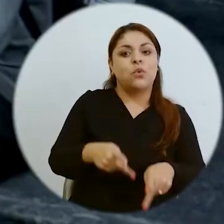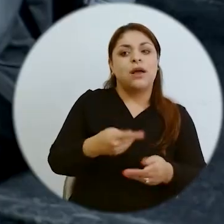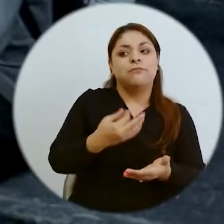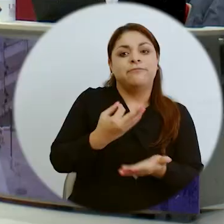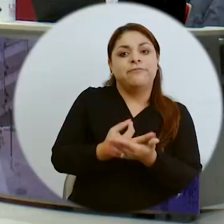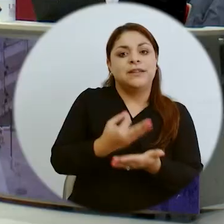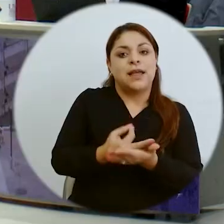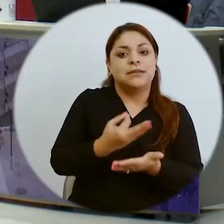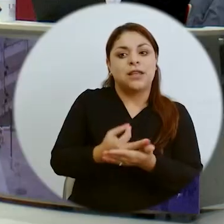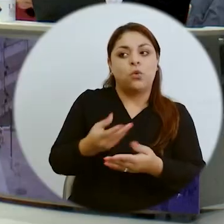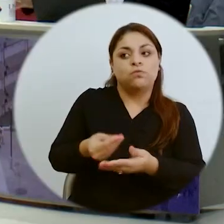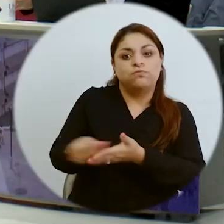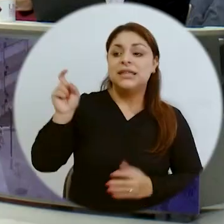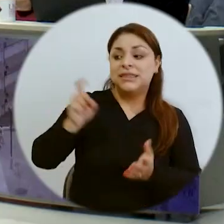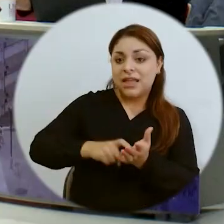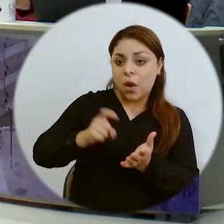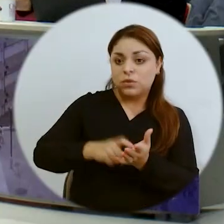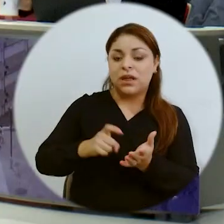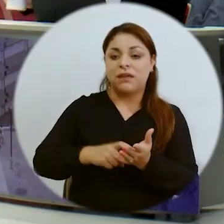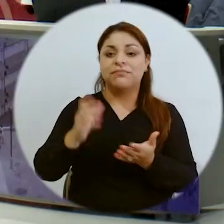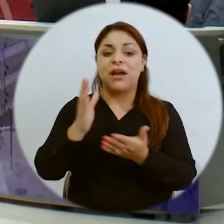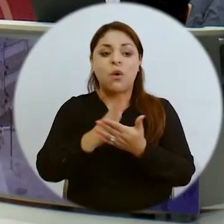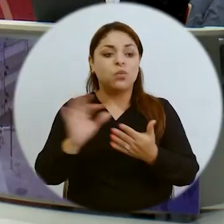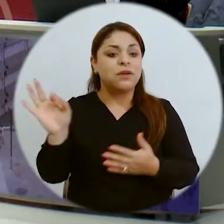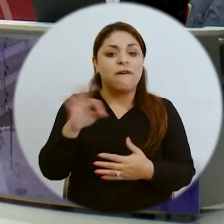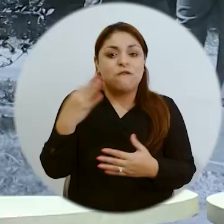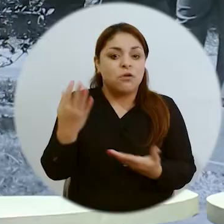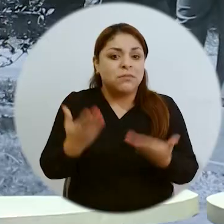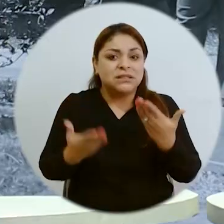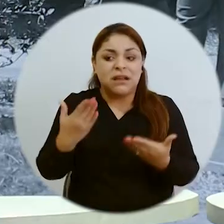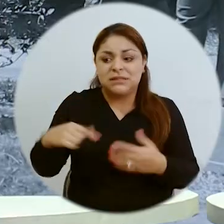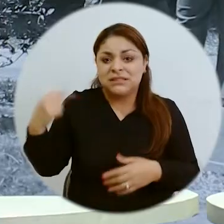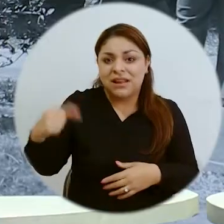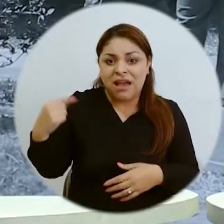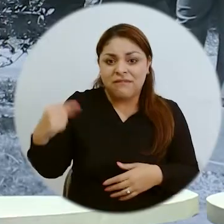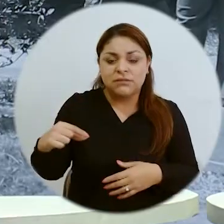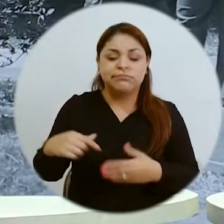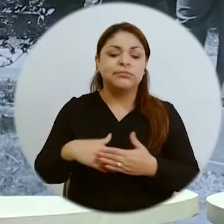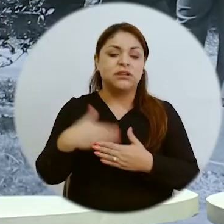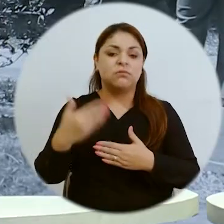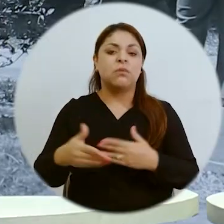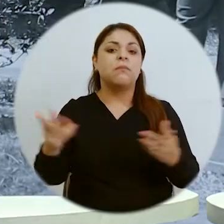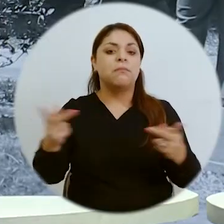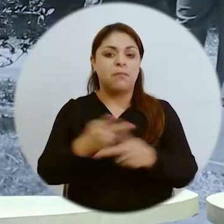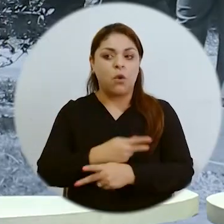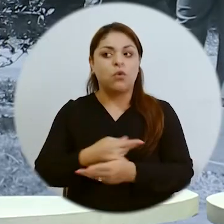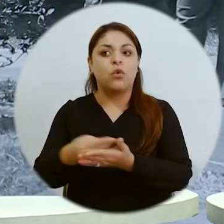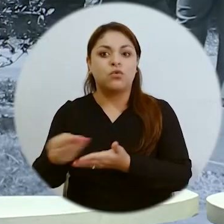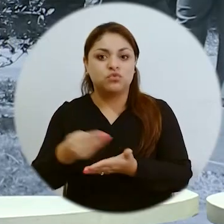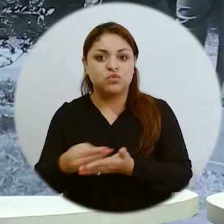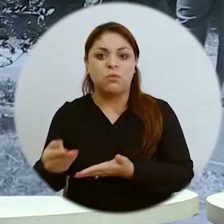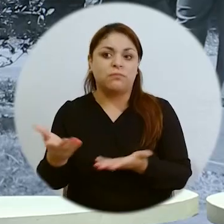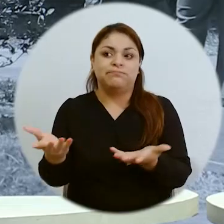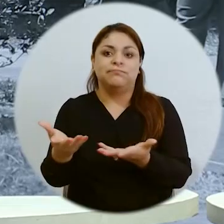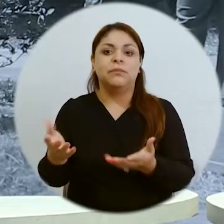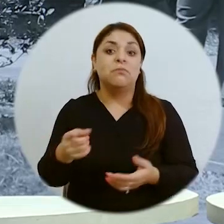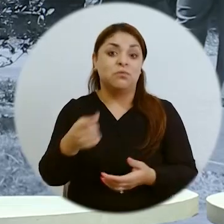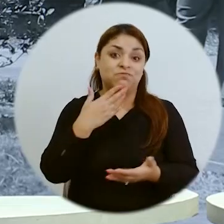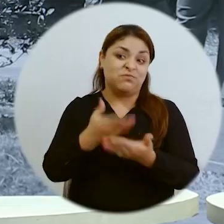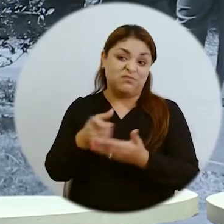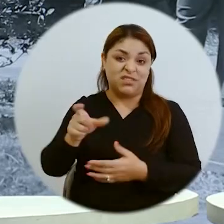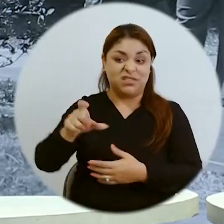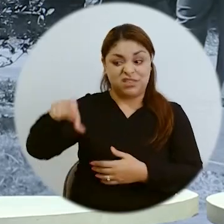del crédito. Y entonces eso sí que son presa del gota a gota. ¿Pero quién lo fabrica? Entonces aquí hay que hacer mucha cosa de política